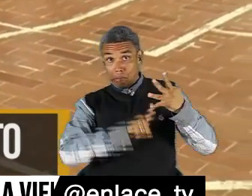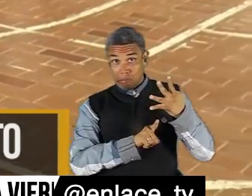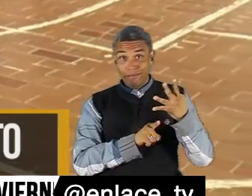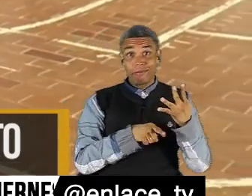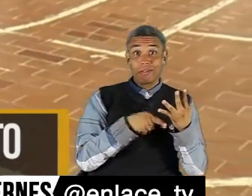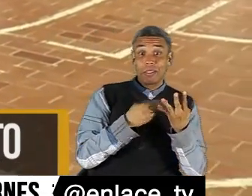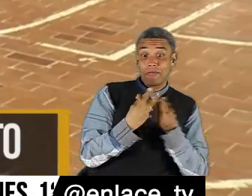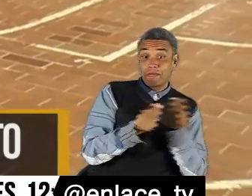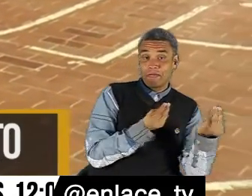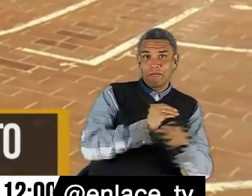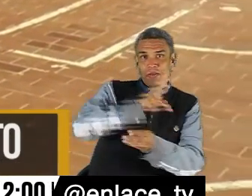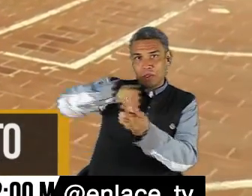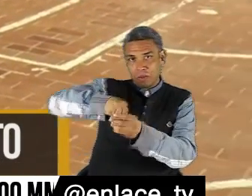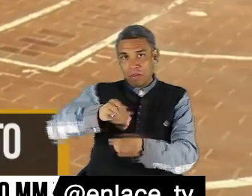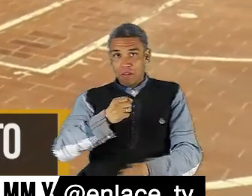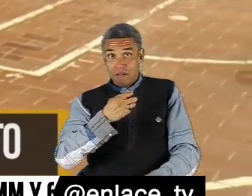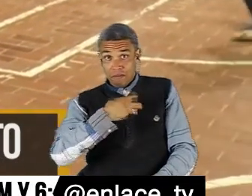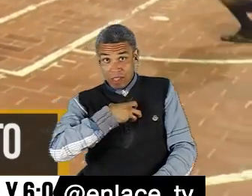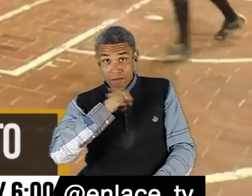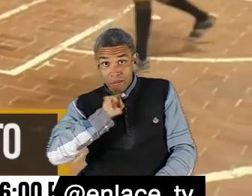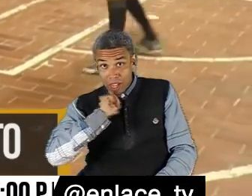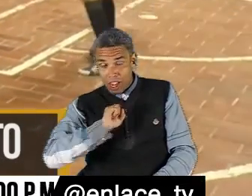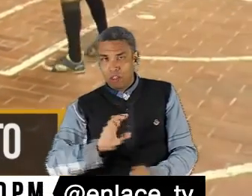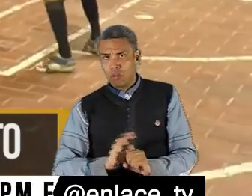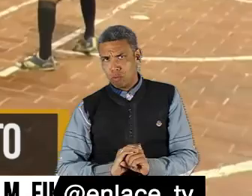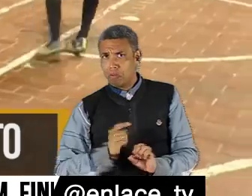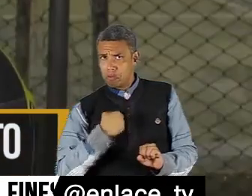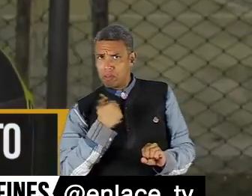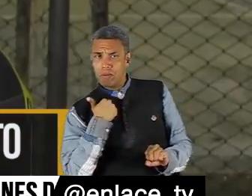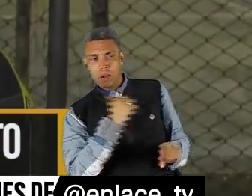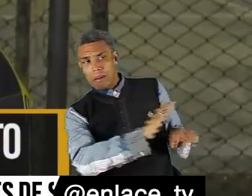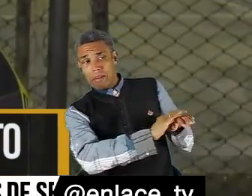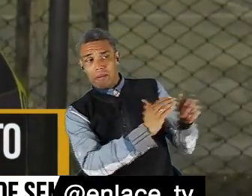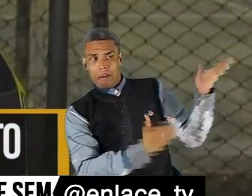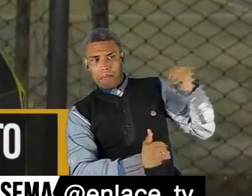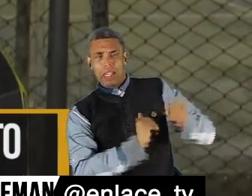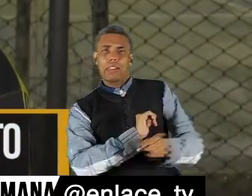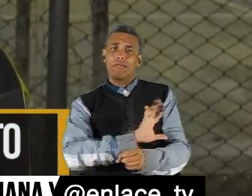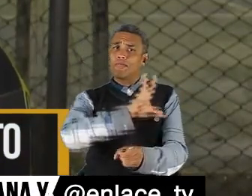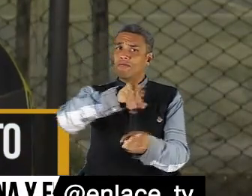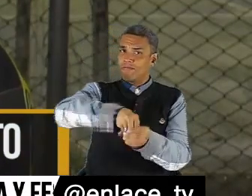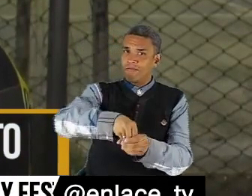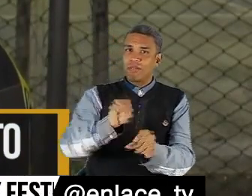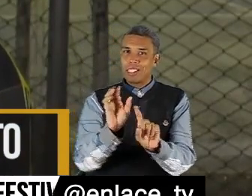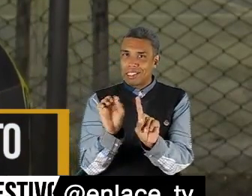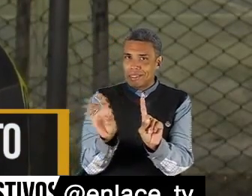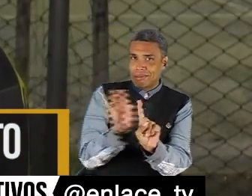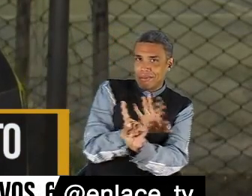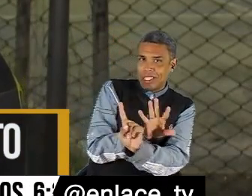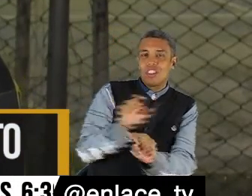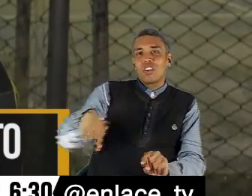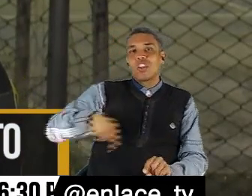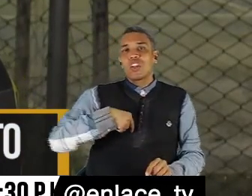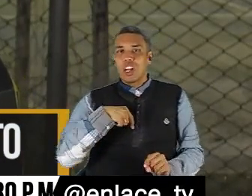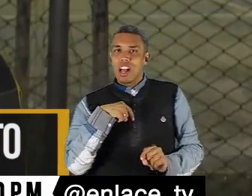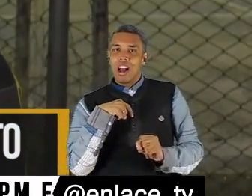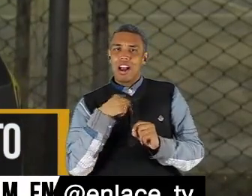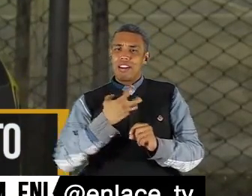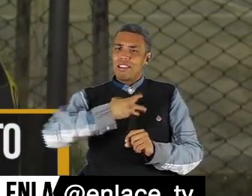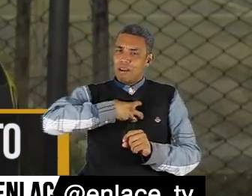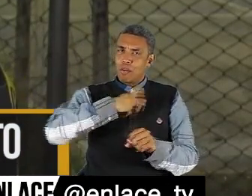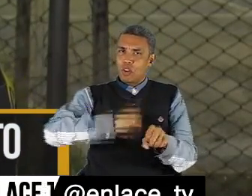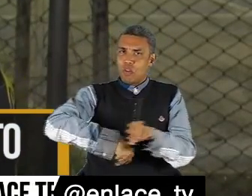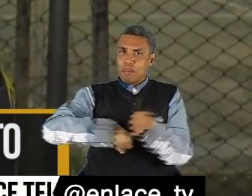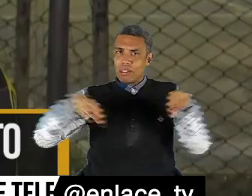también acá en Barranca Bermeja, pues le hice la invitación para que llegaran al corregimiento del Llanito a participar, pues aceptaron la invitación